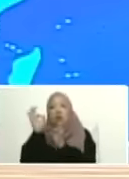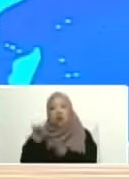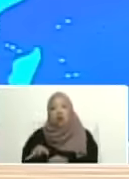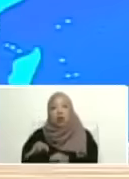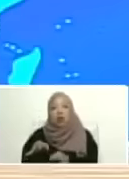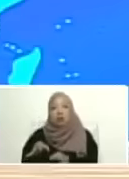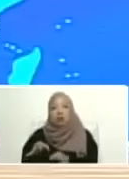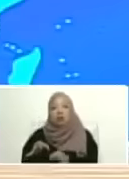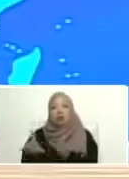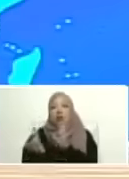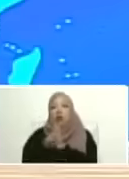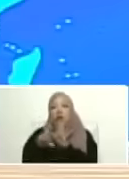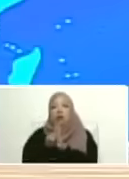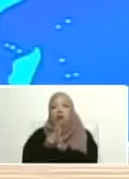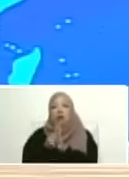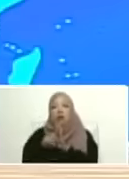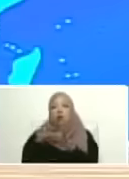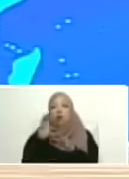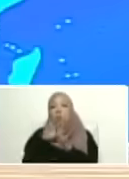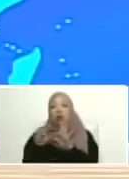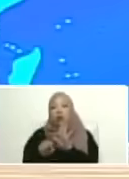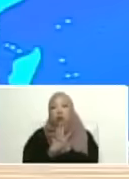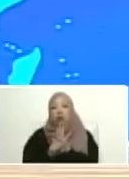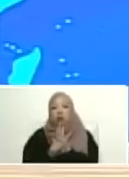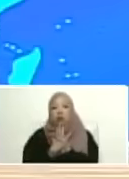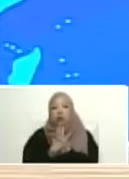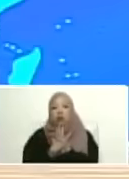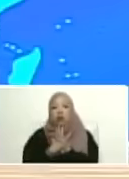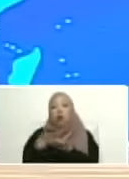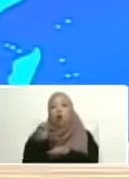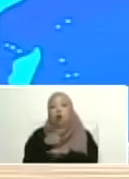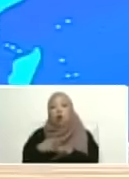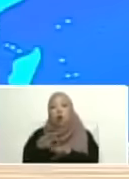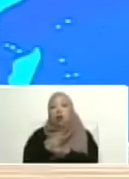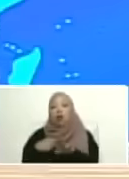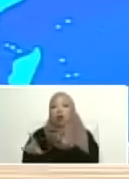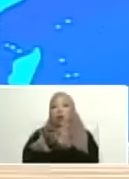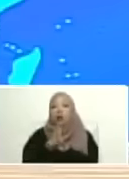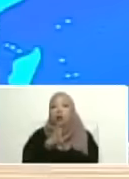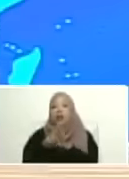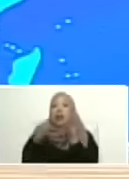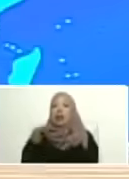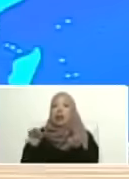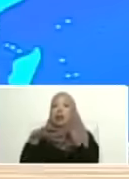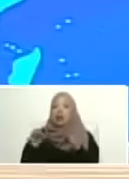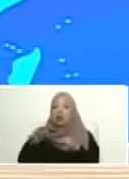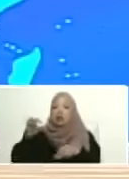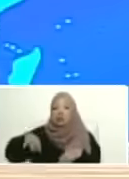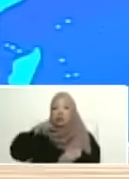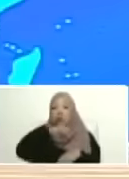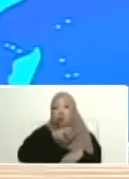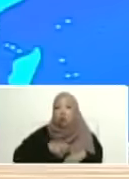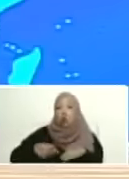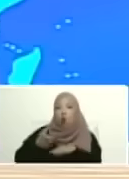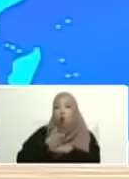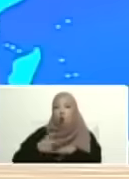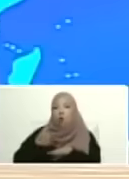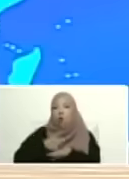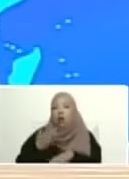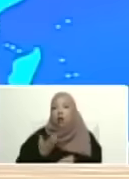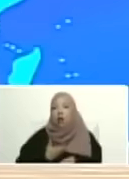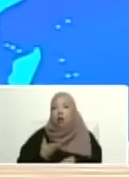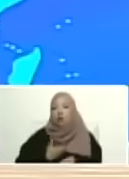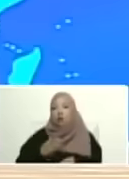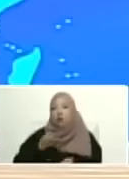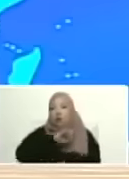fortalecido, legítimo, constitucional, gobiernos legítimos, nacional, regional, locales. Hoy Venezuela tiene